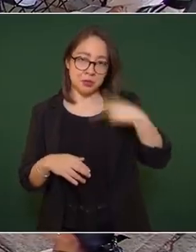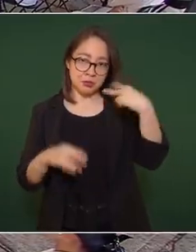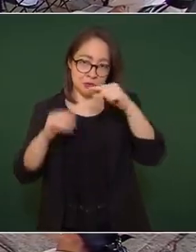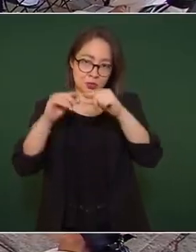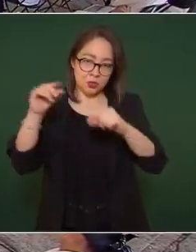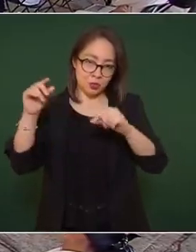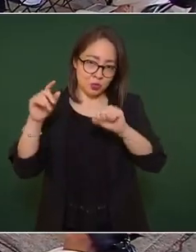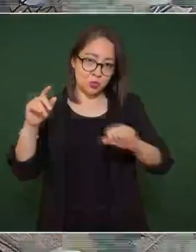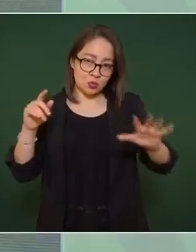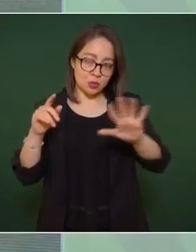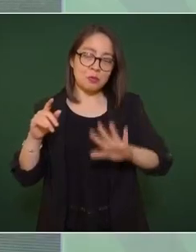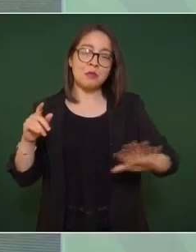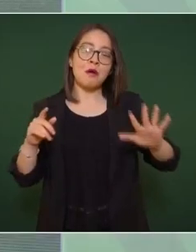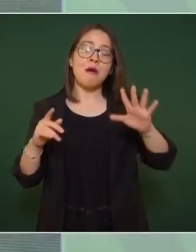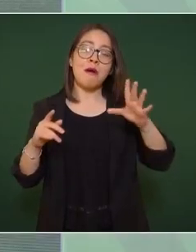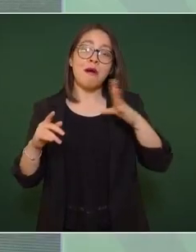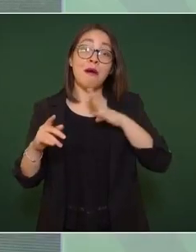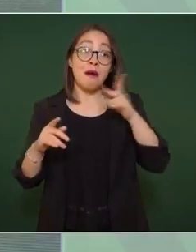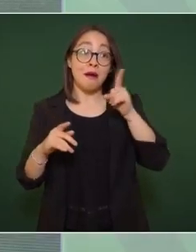Yucatán, Quintana Roo,